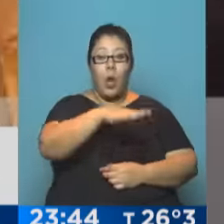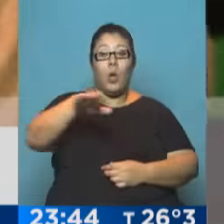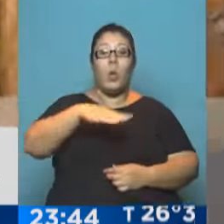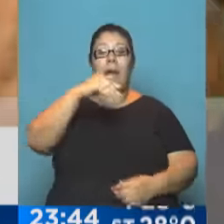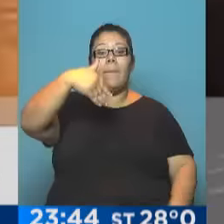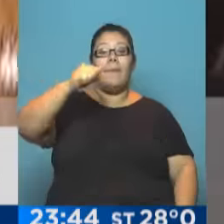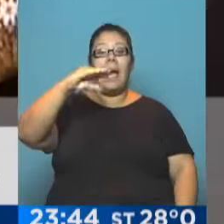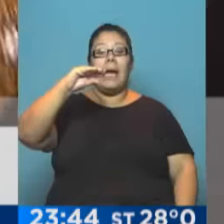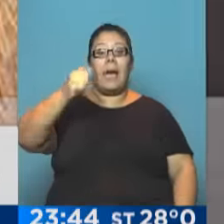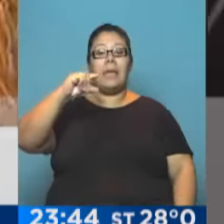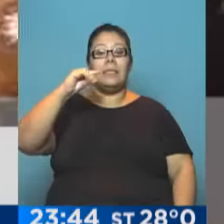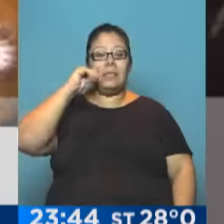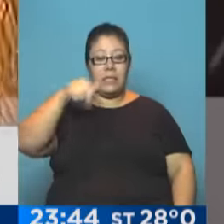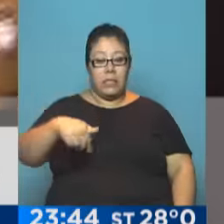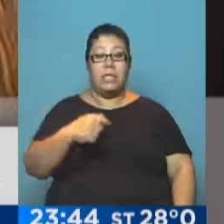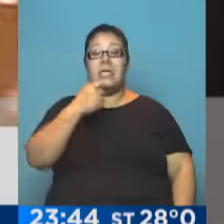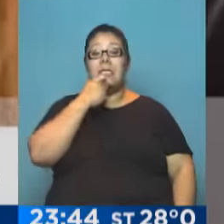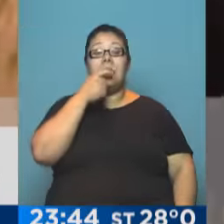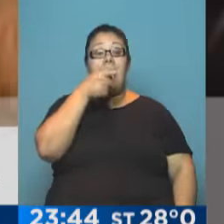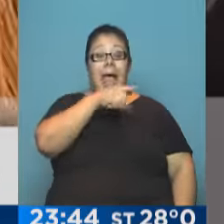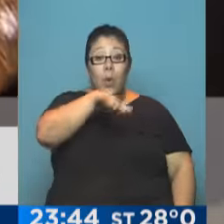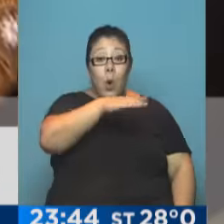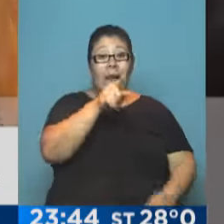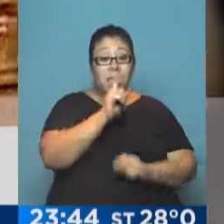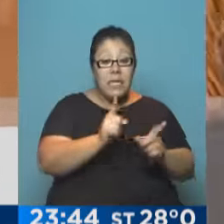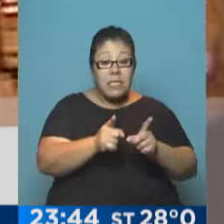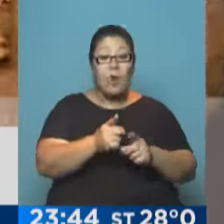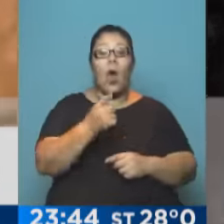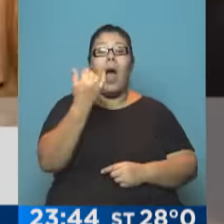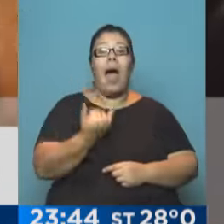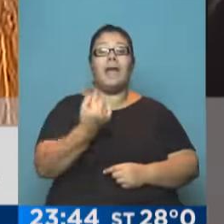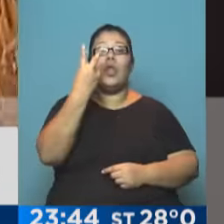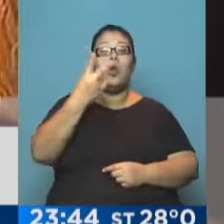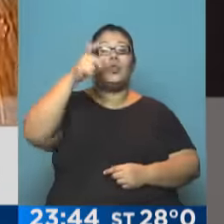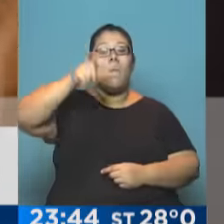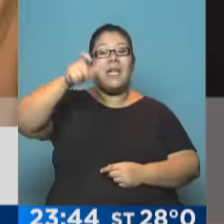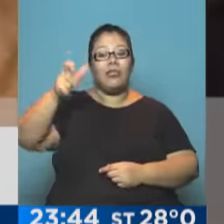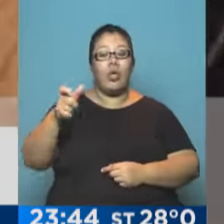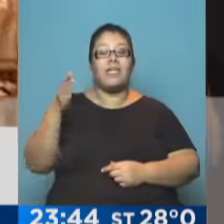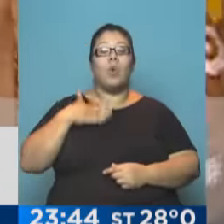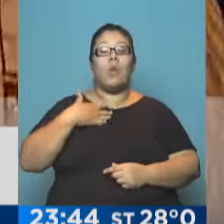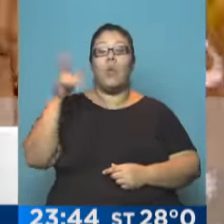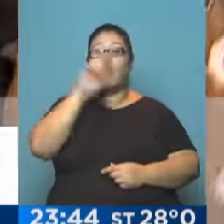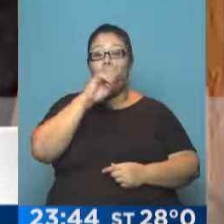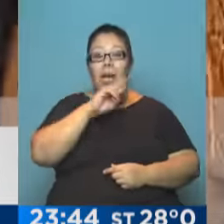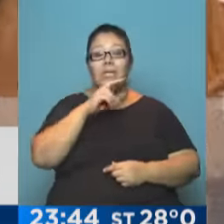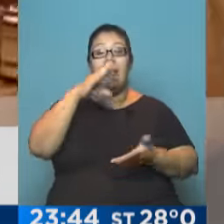para determinar si en el lugar hay dos mujeres enterradas hace varios años, una de las cuales podría ser Marita Verón, la hija de Susana